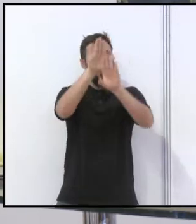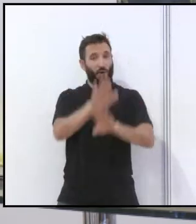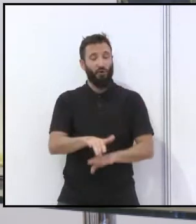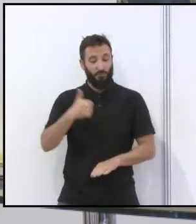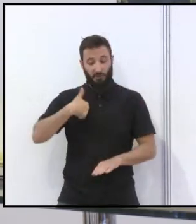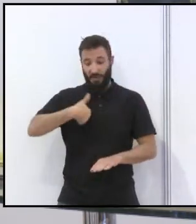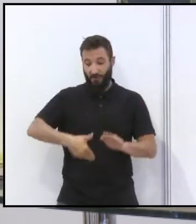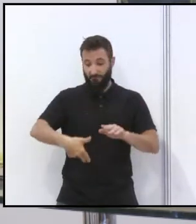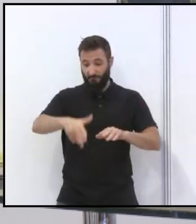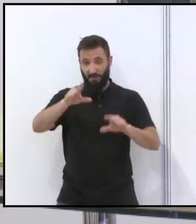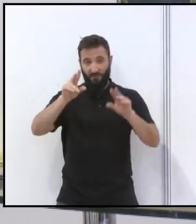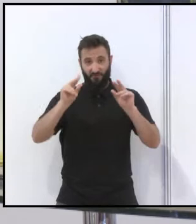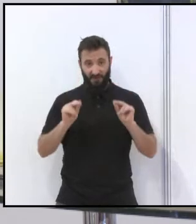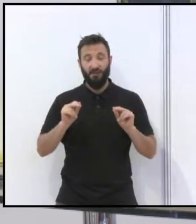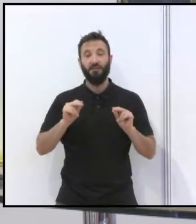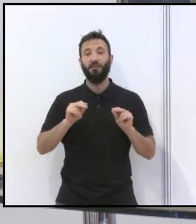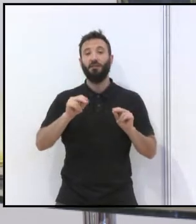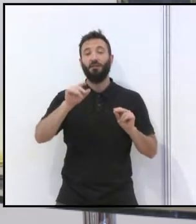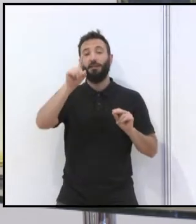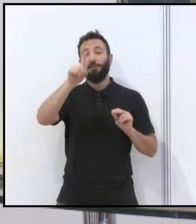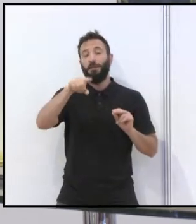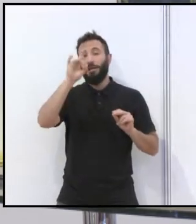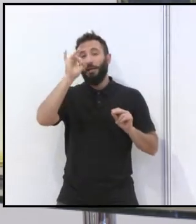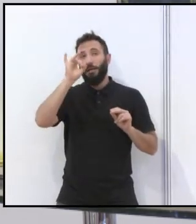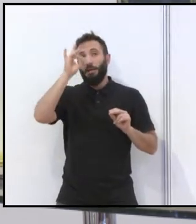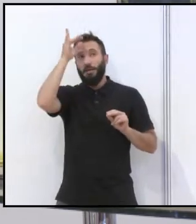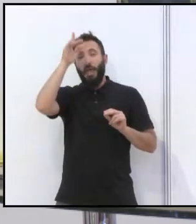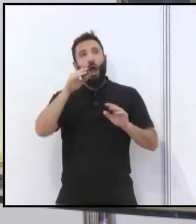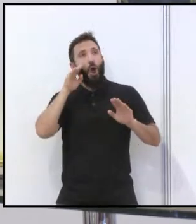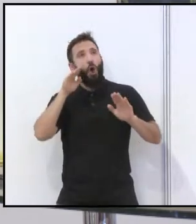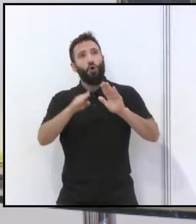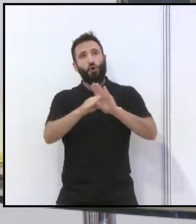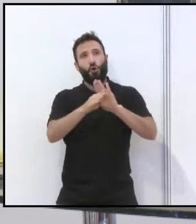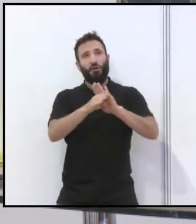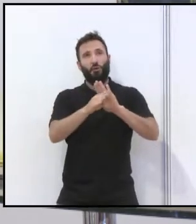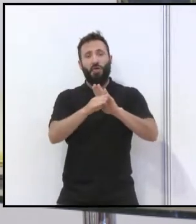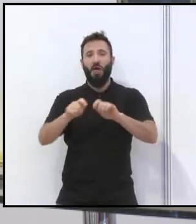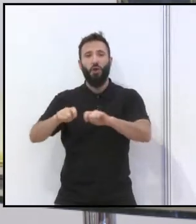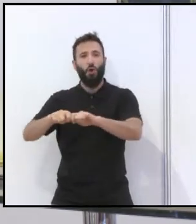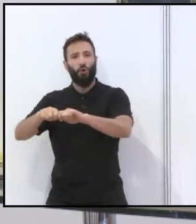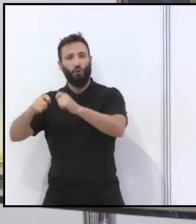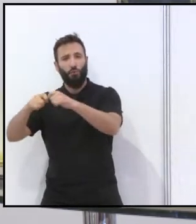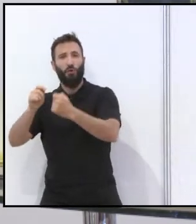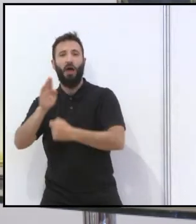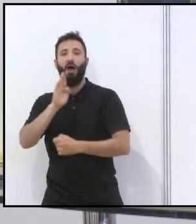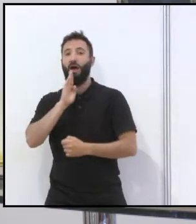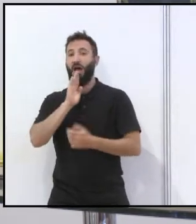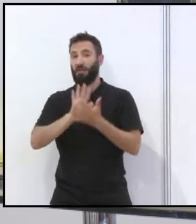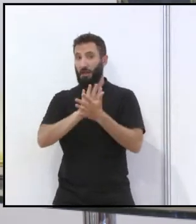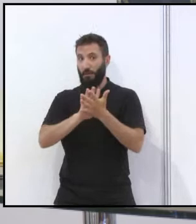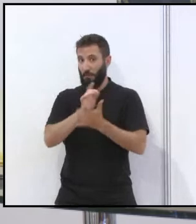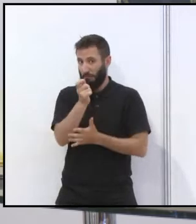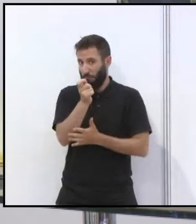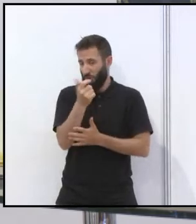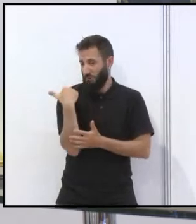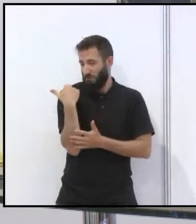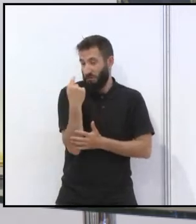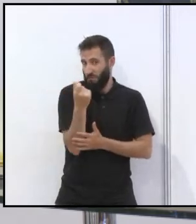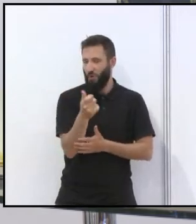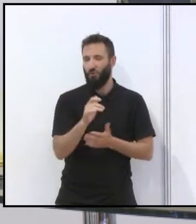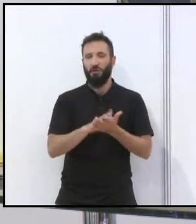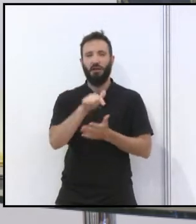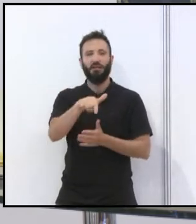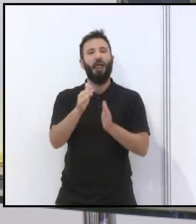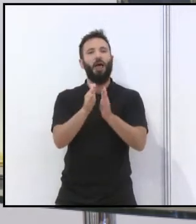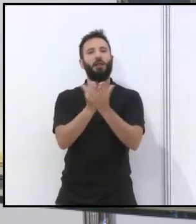termino, dentro de la idea de continuidad y ruptura que les contaba hace un rato, este